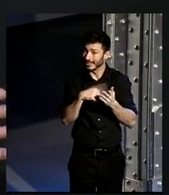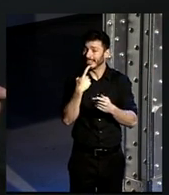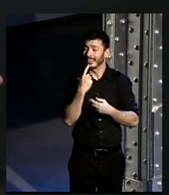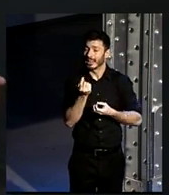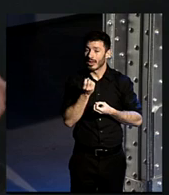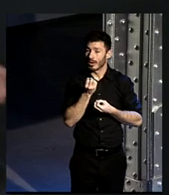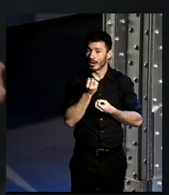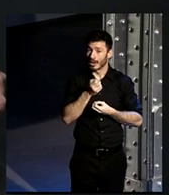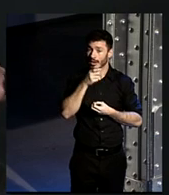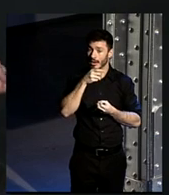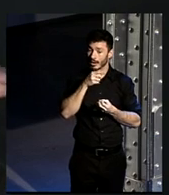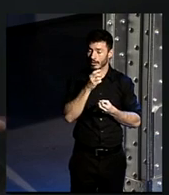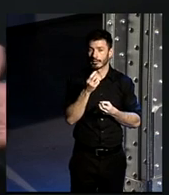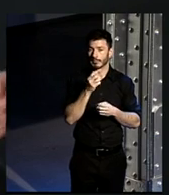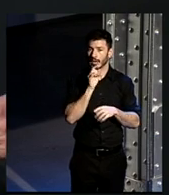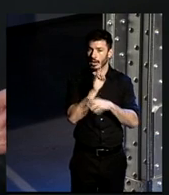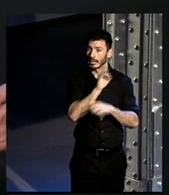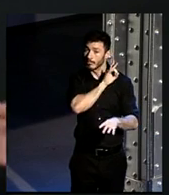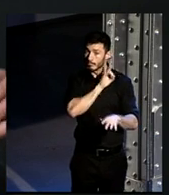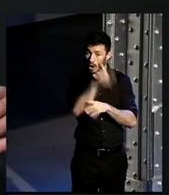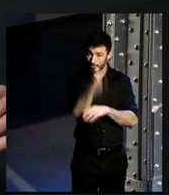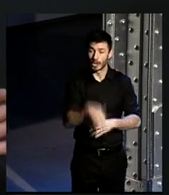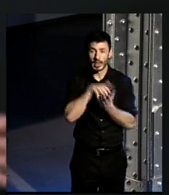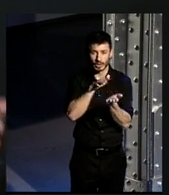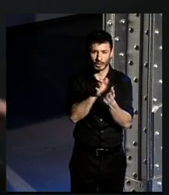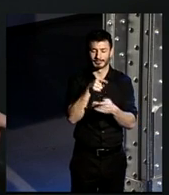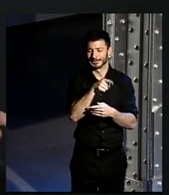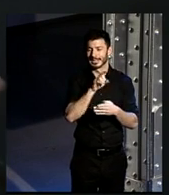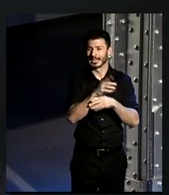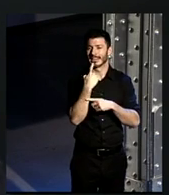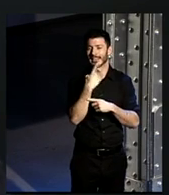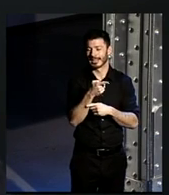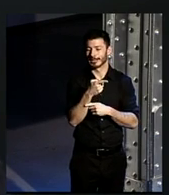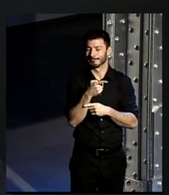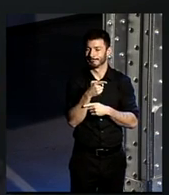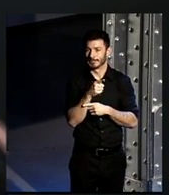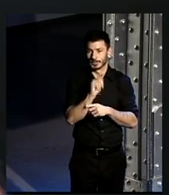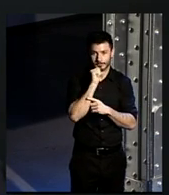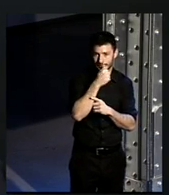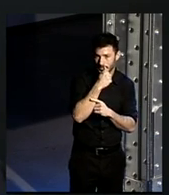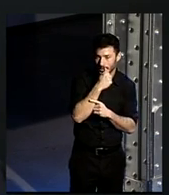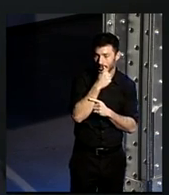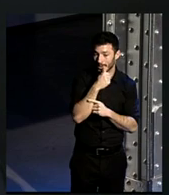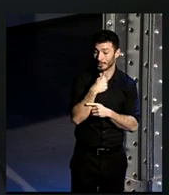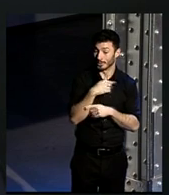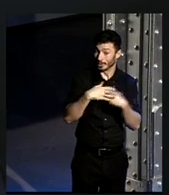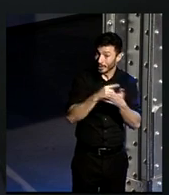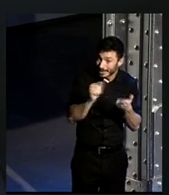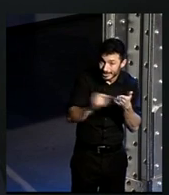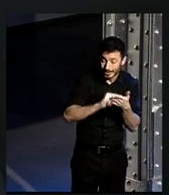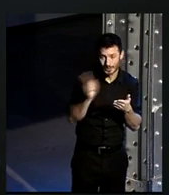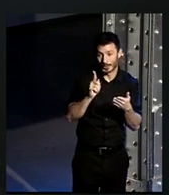dice, esto entre nosotros, pero te digo que la novela no la he escrita yo, pero sino la ha escrita mi